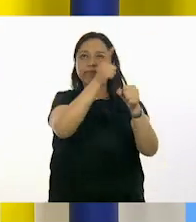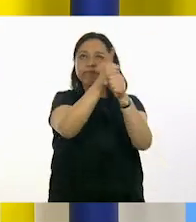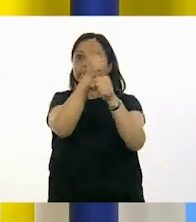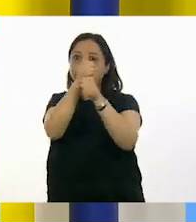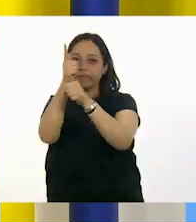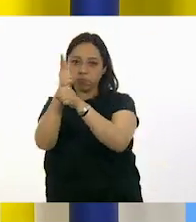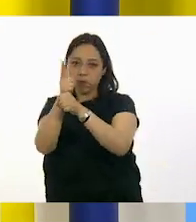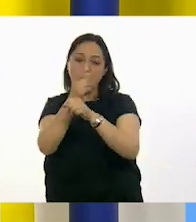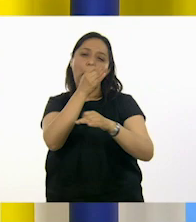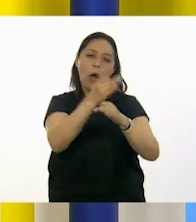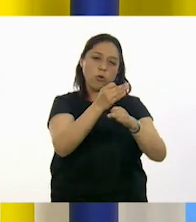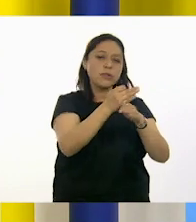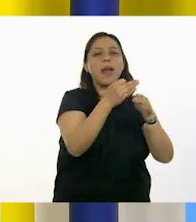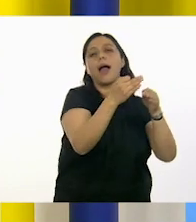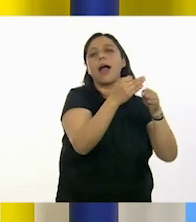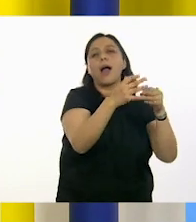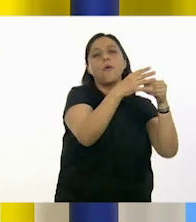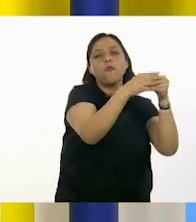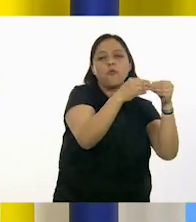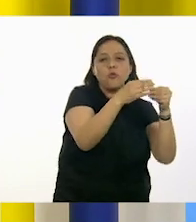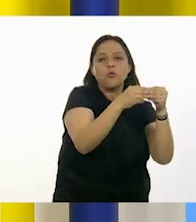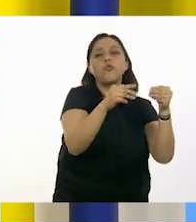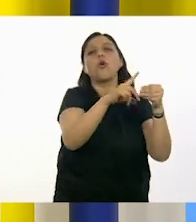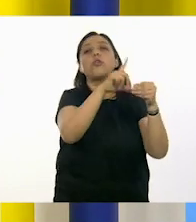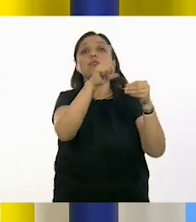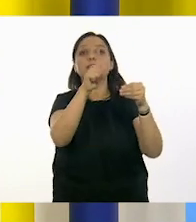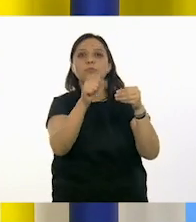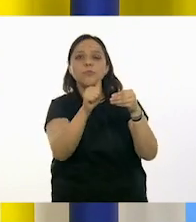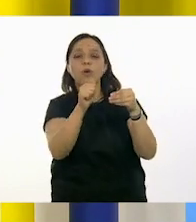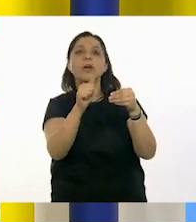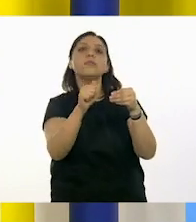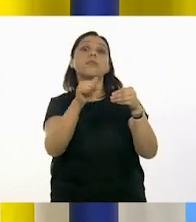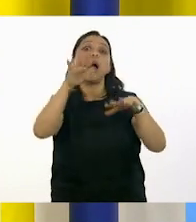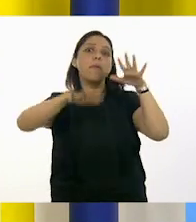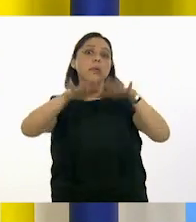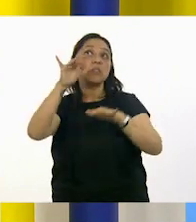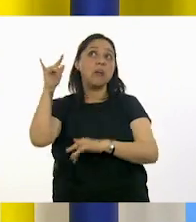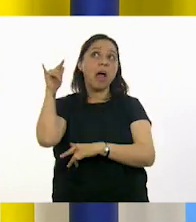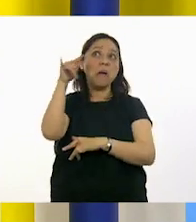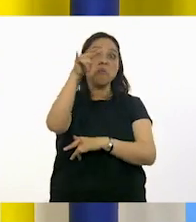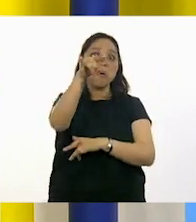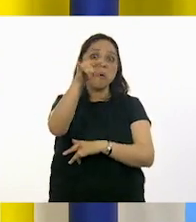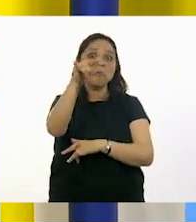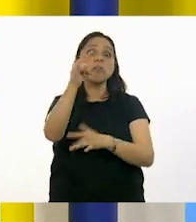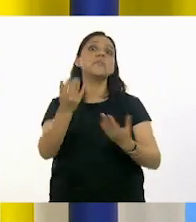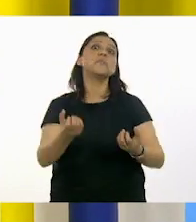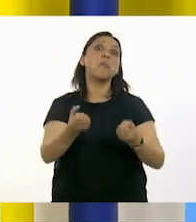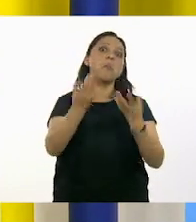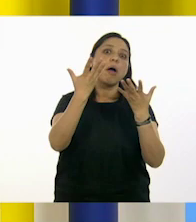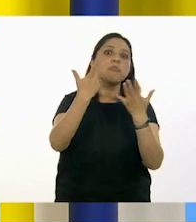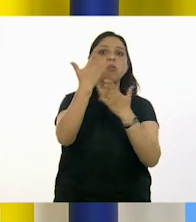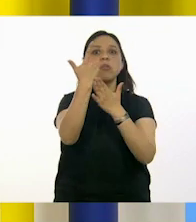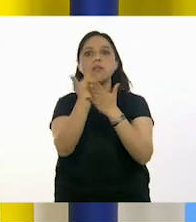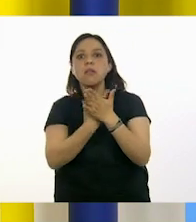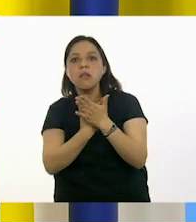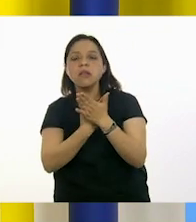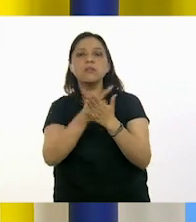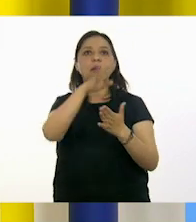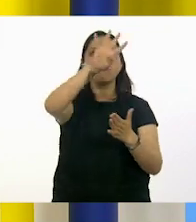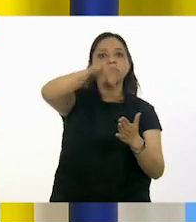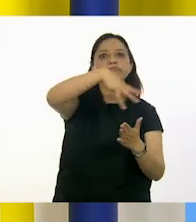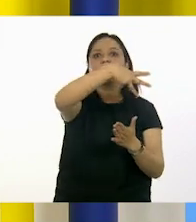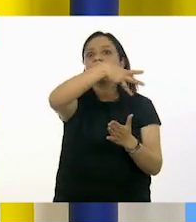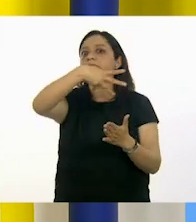números y después pueden ser las horas de los aviones, la cantidad de aviones, las filas, las listas o